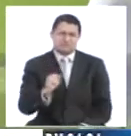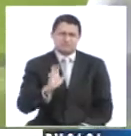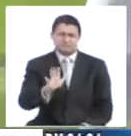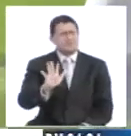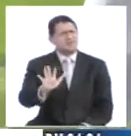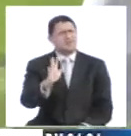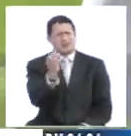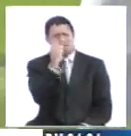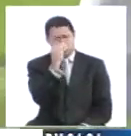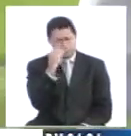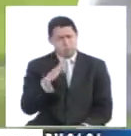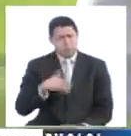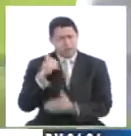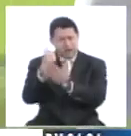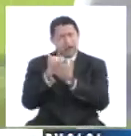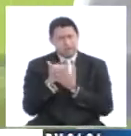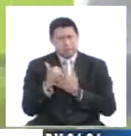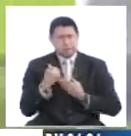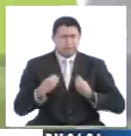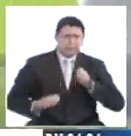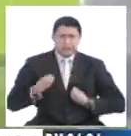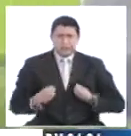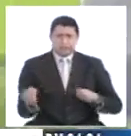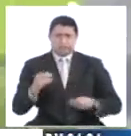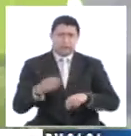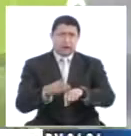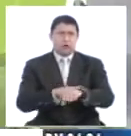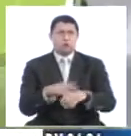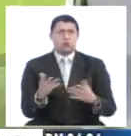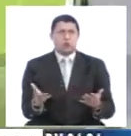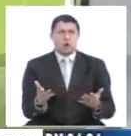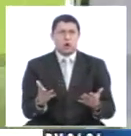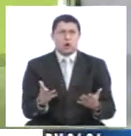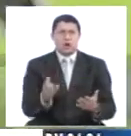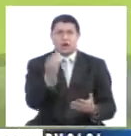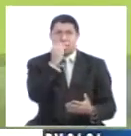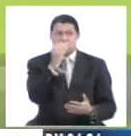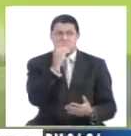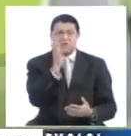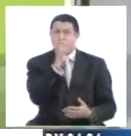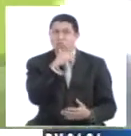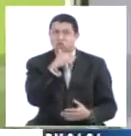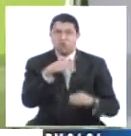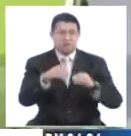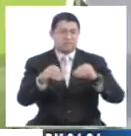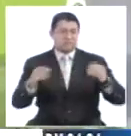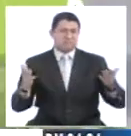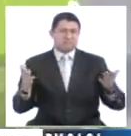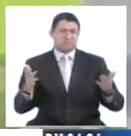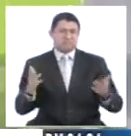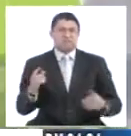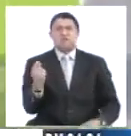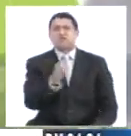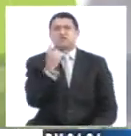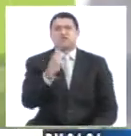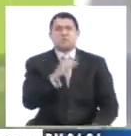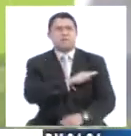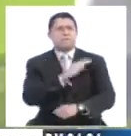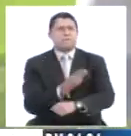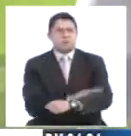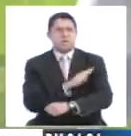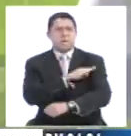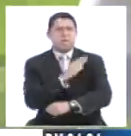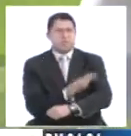alimentos pueden contribuir a la ansiedad los alimentos de los tres carbohidratos no se comen solamente proteínas y